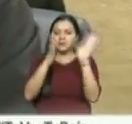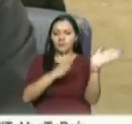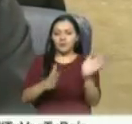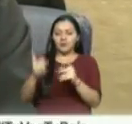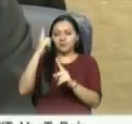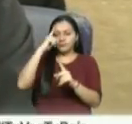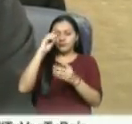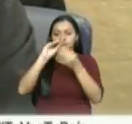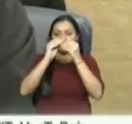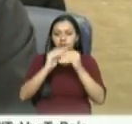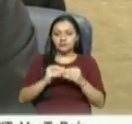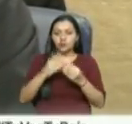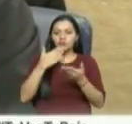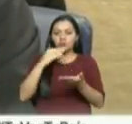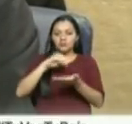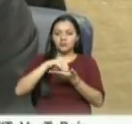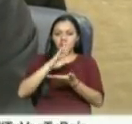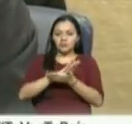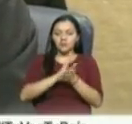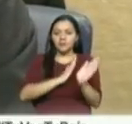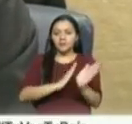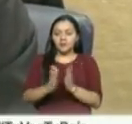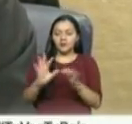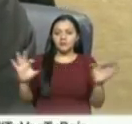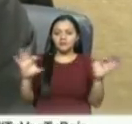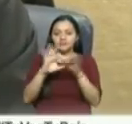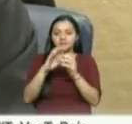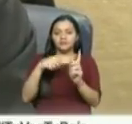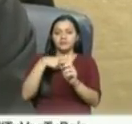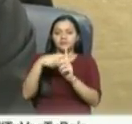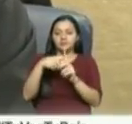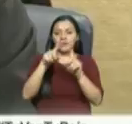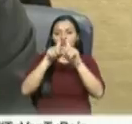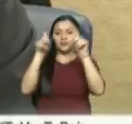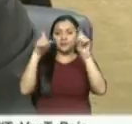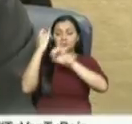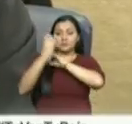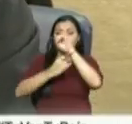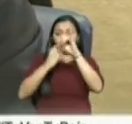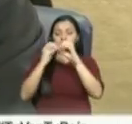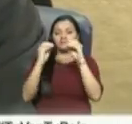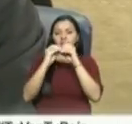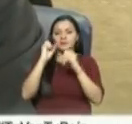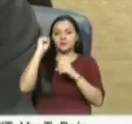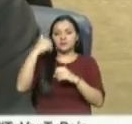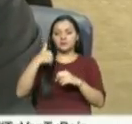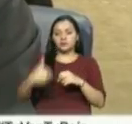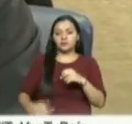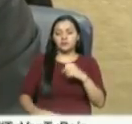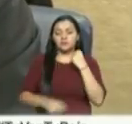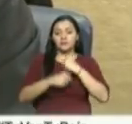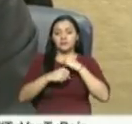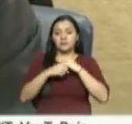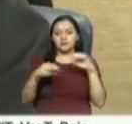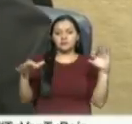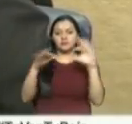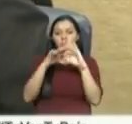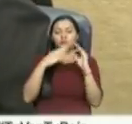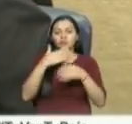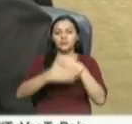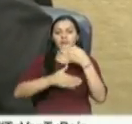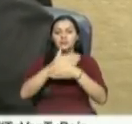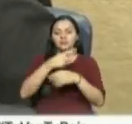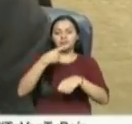la elaboración de un instrumento vinculante sobre empresas transnacionales y derechos humanos y a trabajar juntos para dar